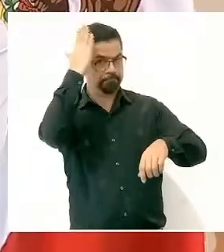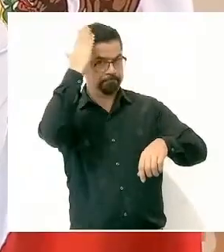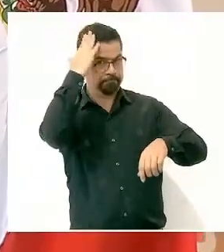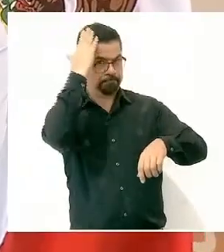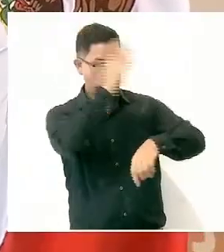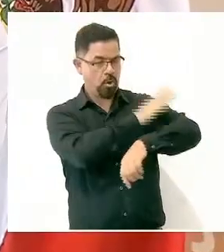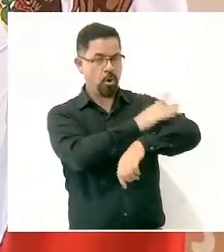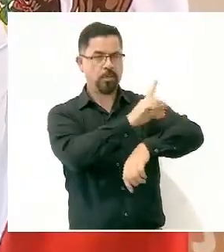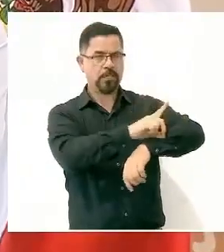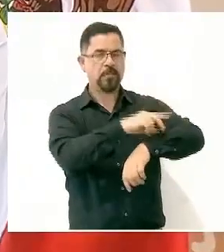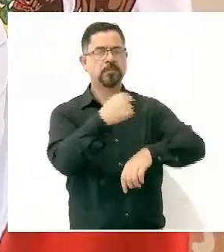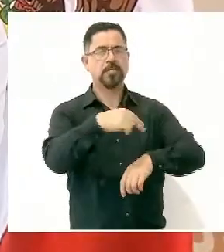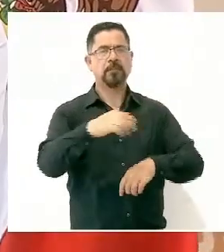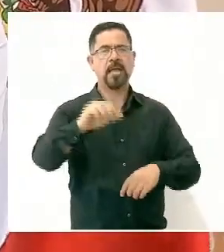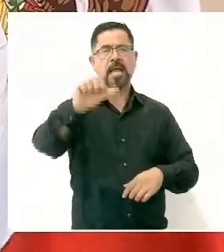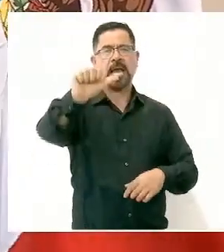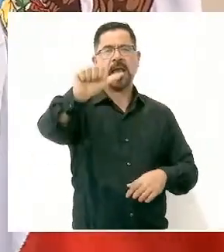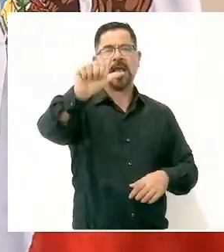compañero Adelfo